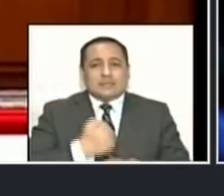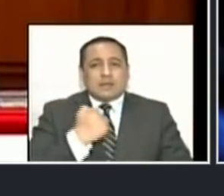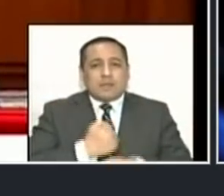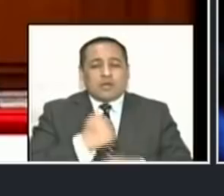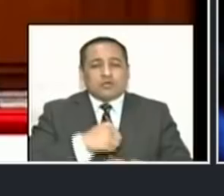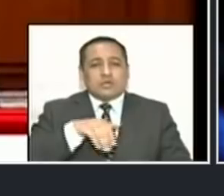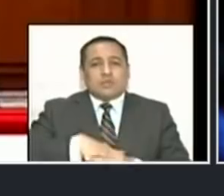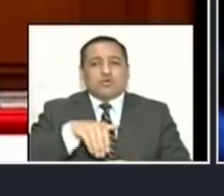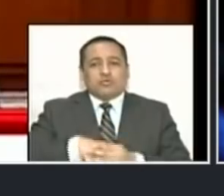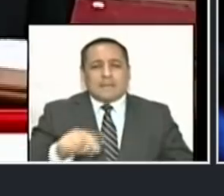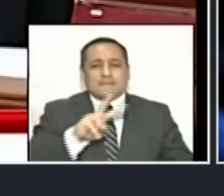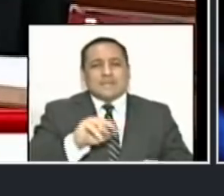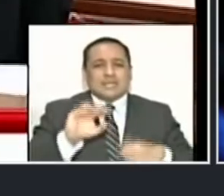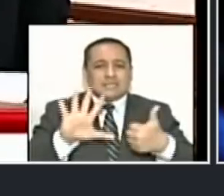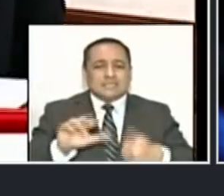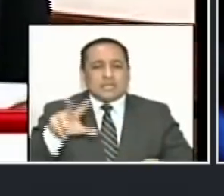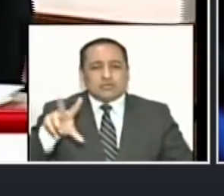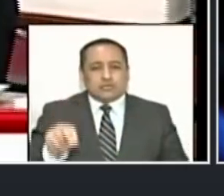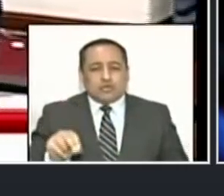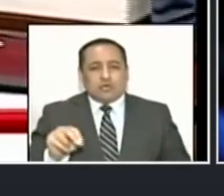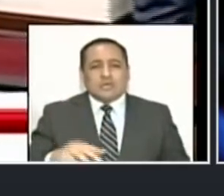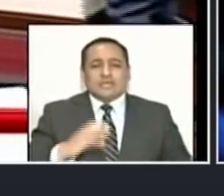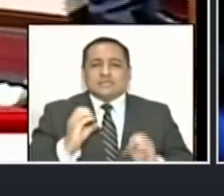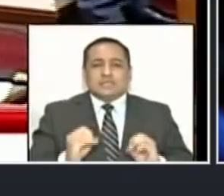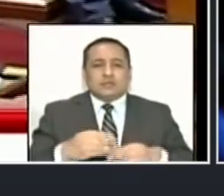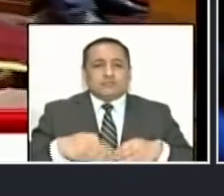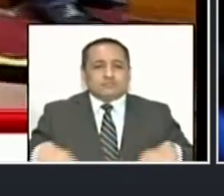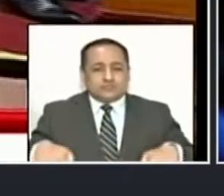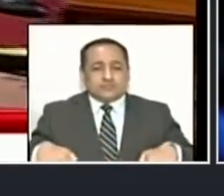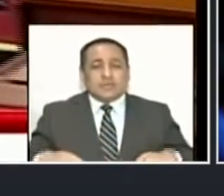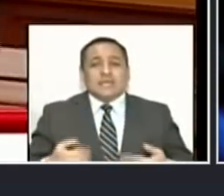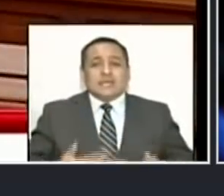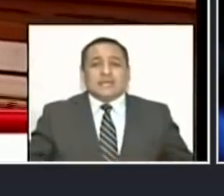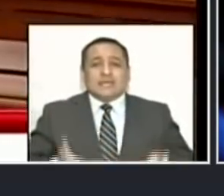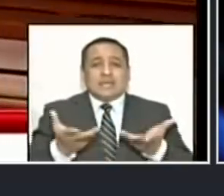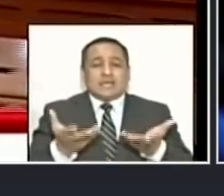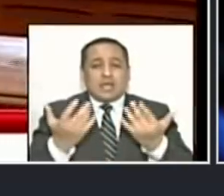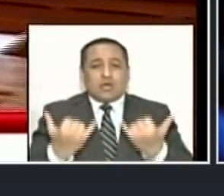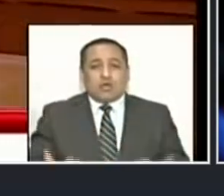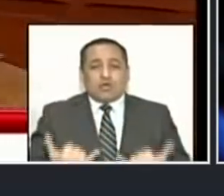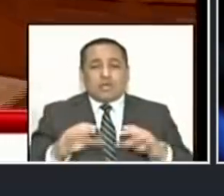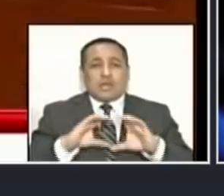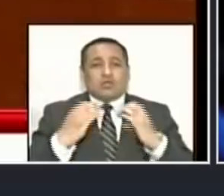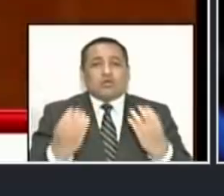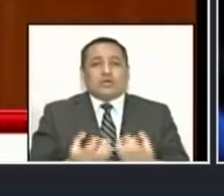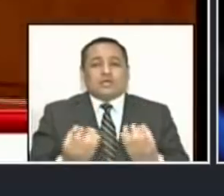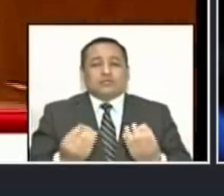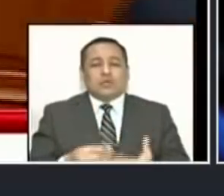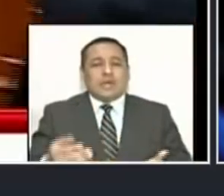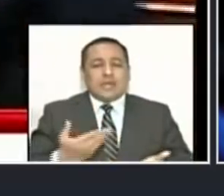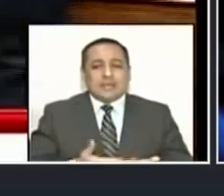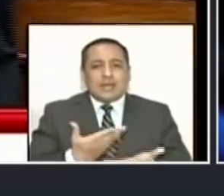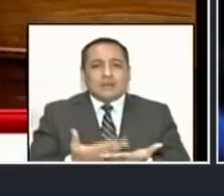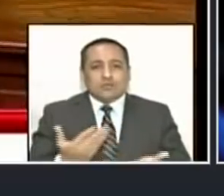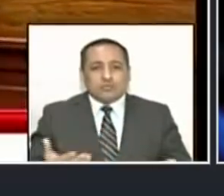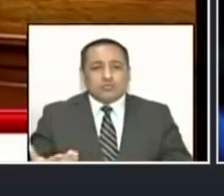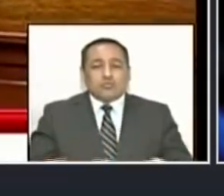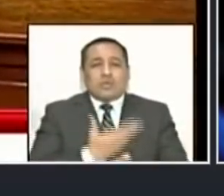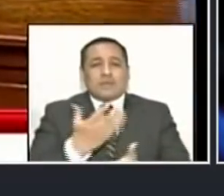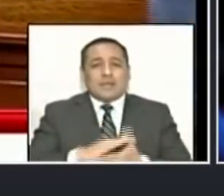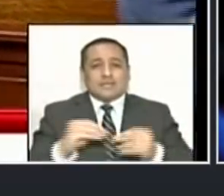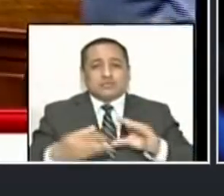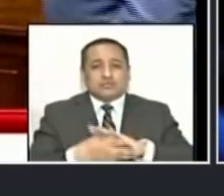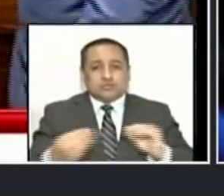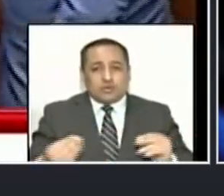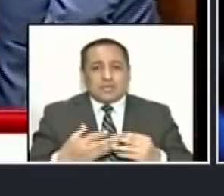de consenso nacional que le dé estabilidad y tranquilidad al país. ¿Eso quiere decir, Gino, que no habrá ningún congresista del partido